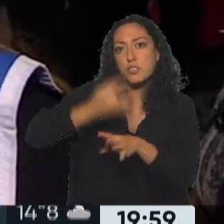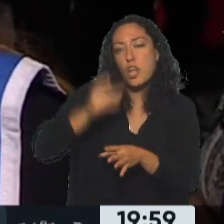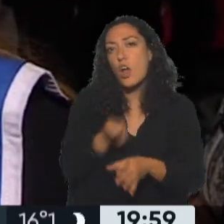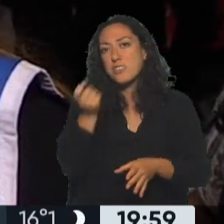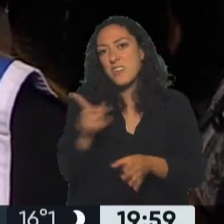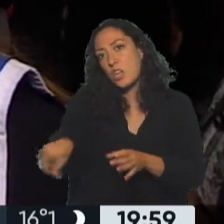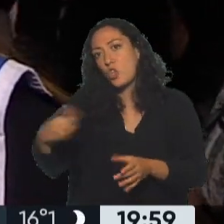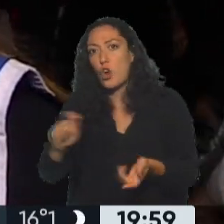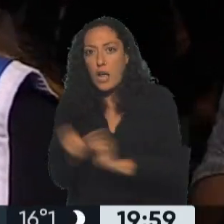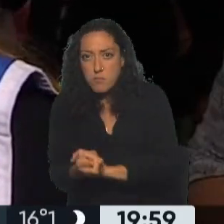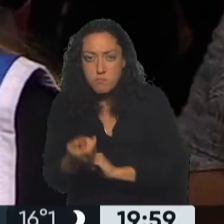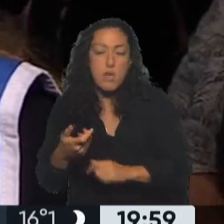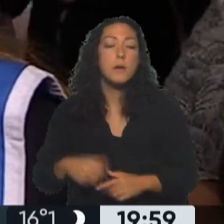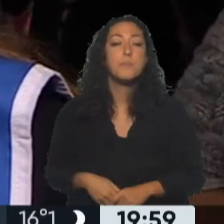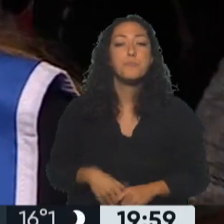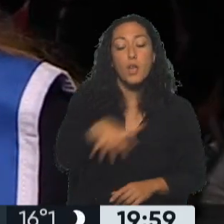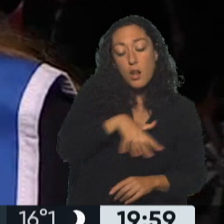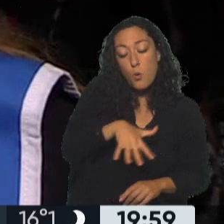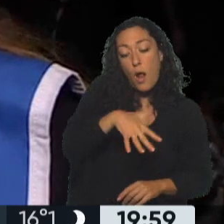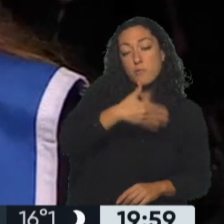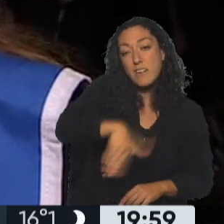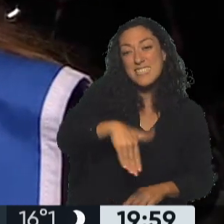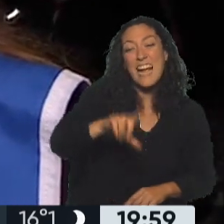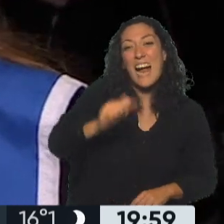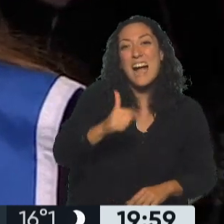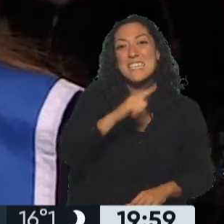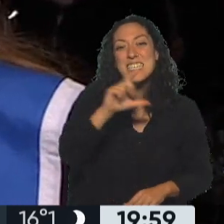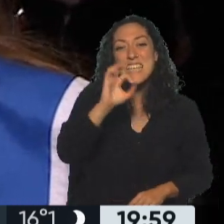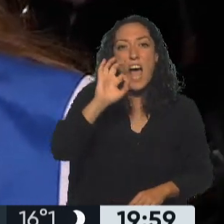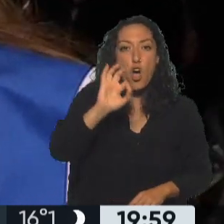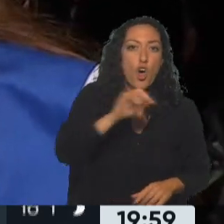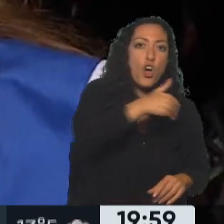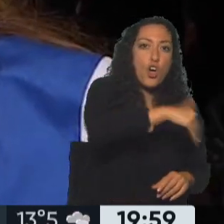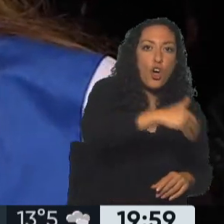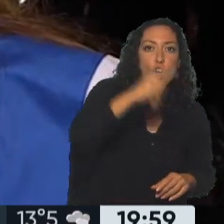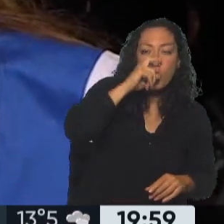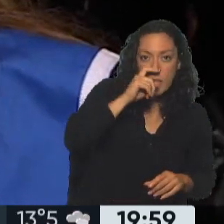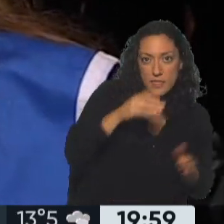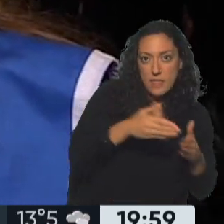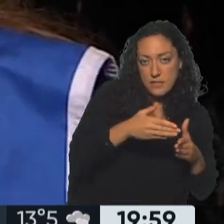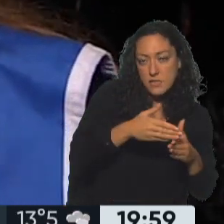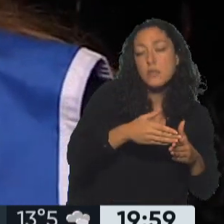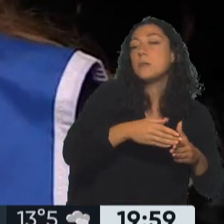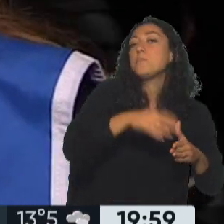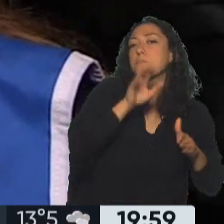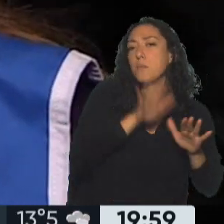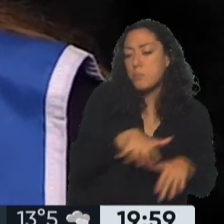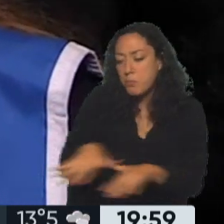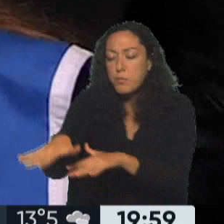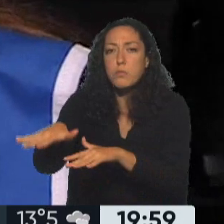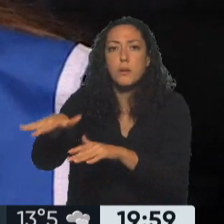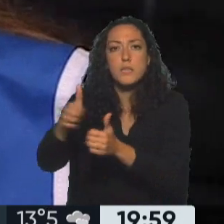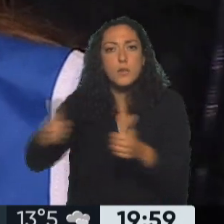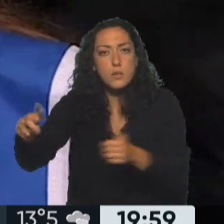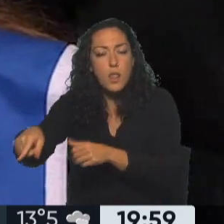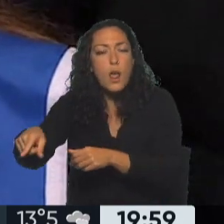Están concentrados aquí en Callao y la intersección de la avenida Corrientes. ¿Se van a trasladar? ¿Se van a quedar ahí durante cuánto tiempo? ¿Van a